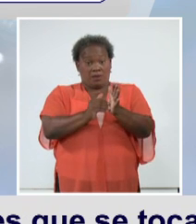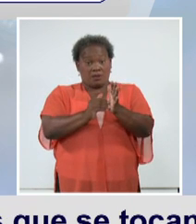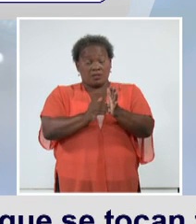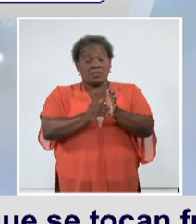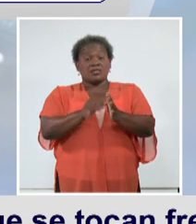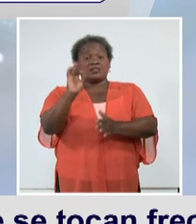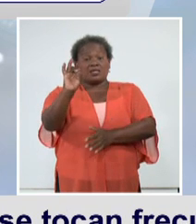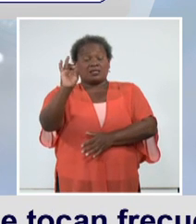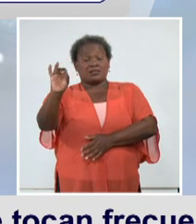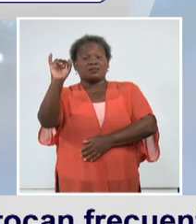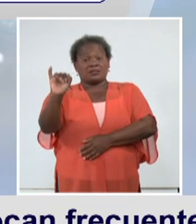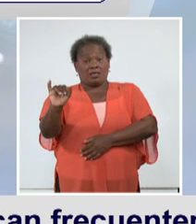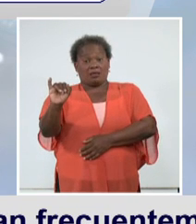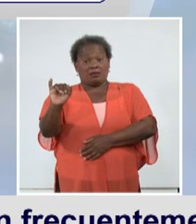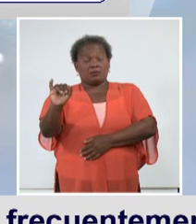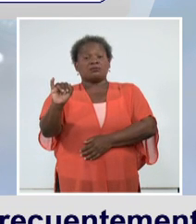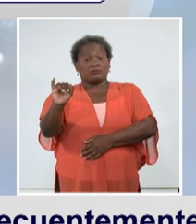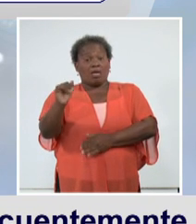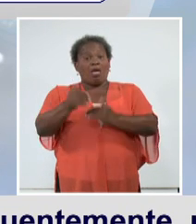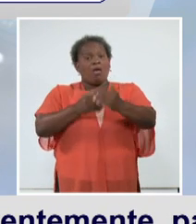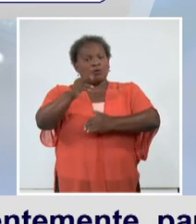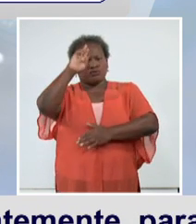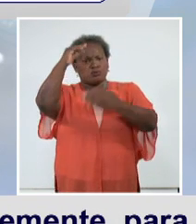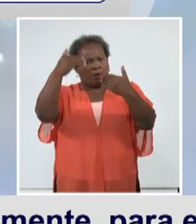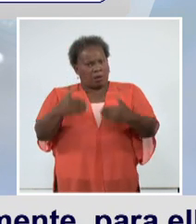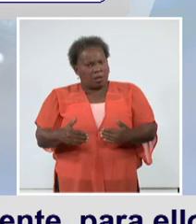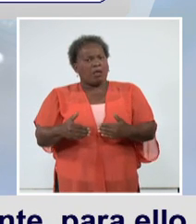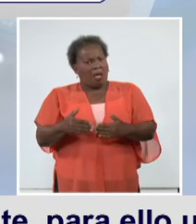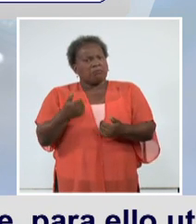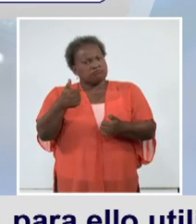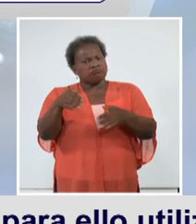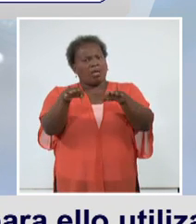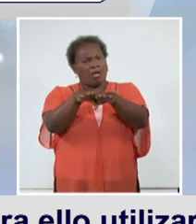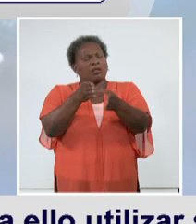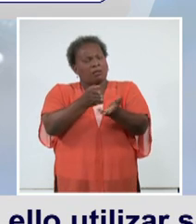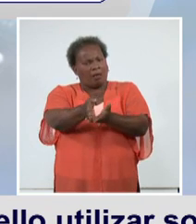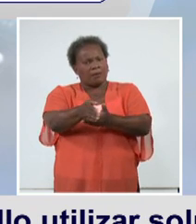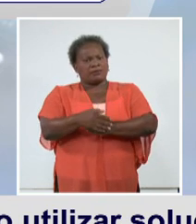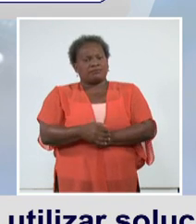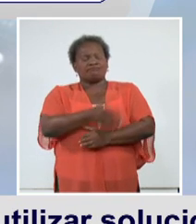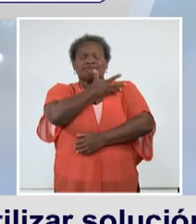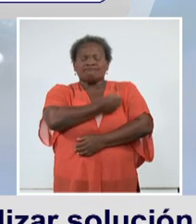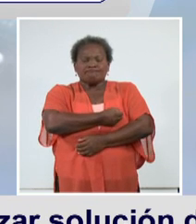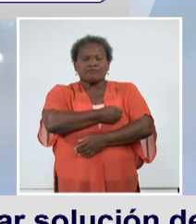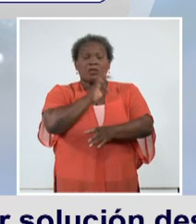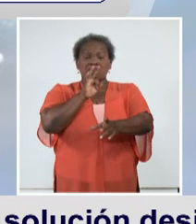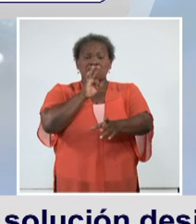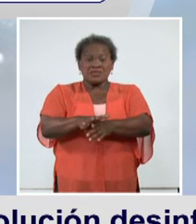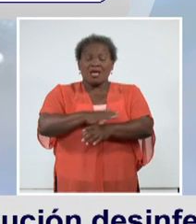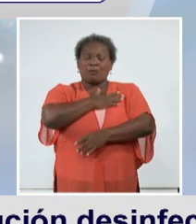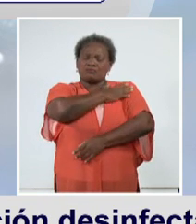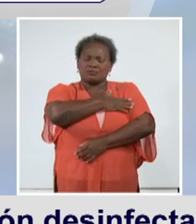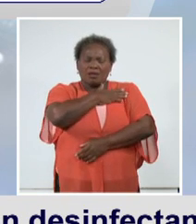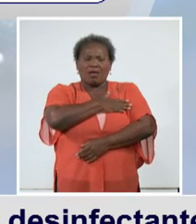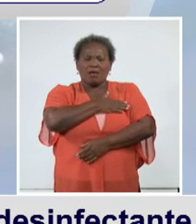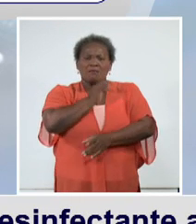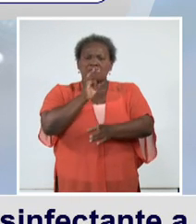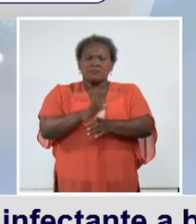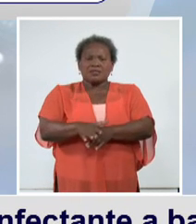45.676, con una evolución clínica estable. Lamentamos al inicio de la conferencia y reiteramos